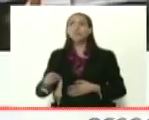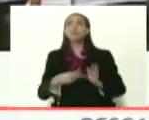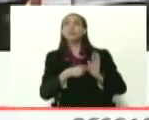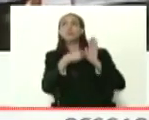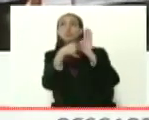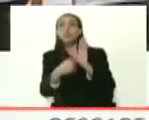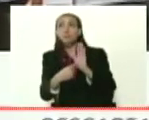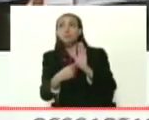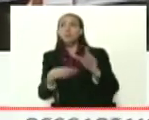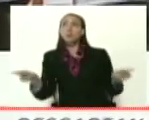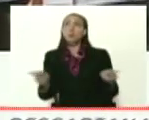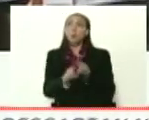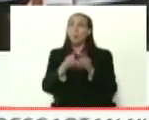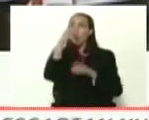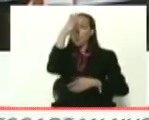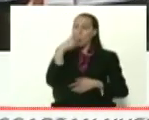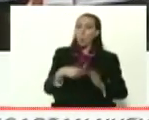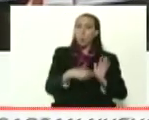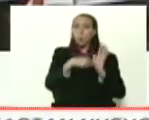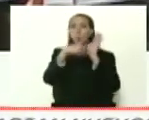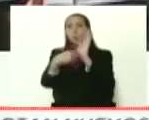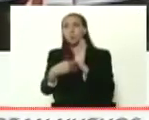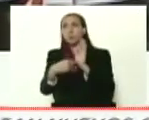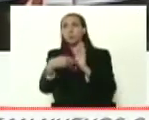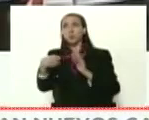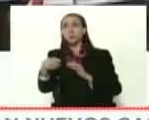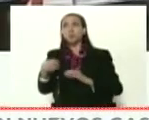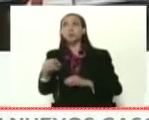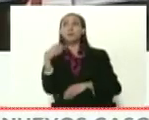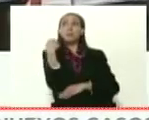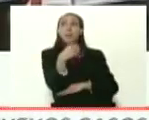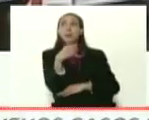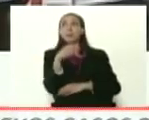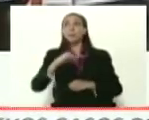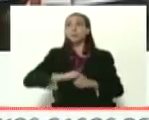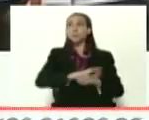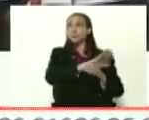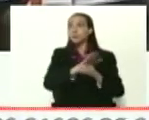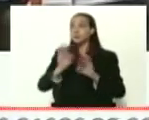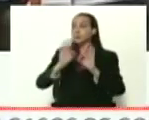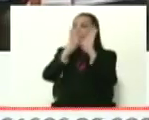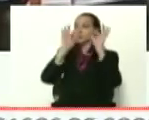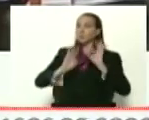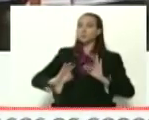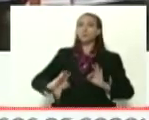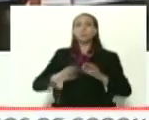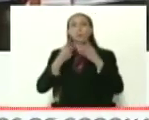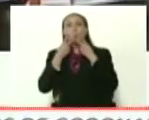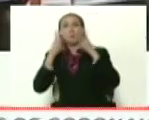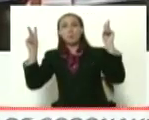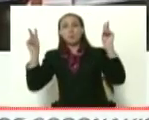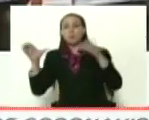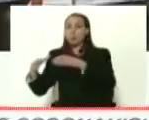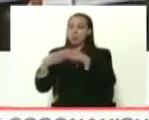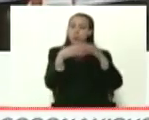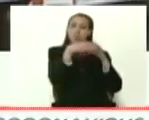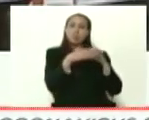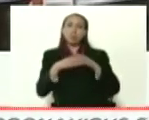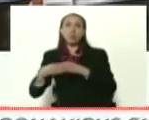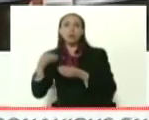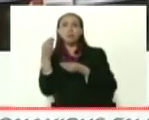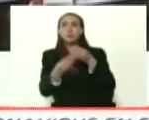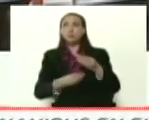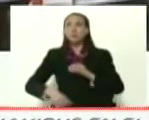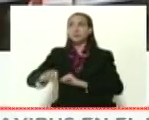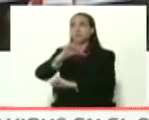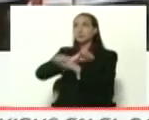la miseria, que pretenden tomar esta pandemia global en una agenda política discriminatoria, selectiva,